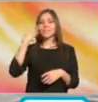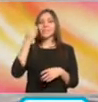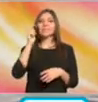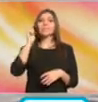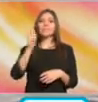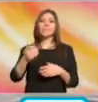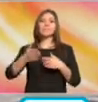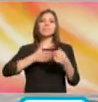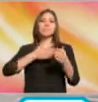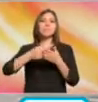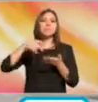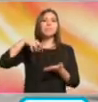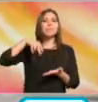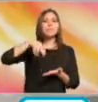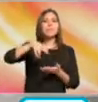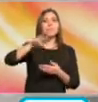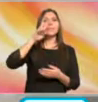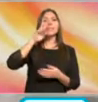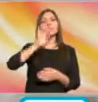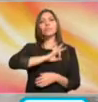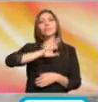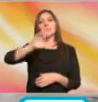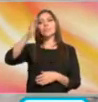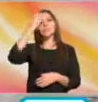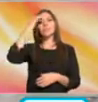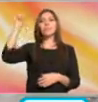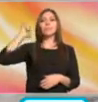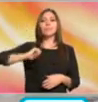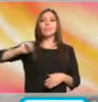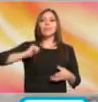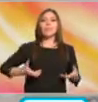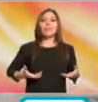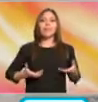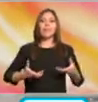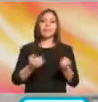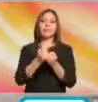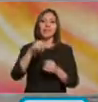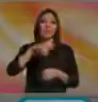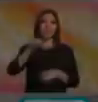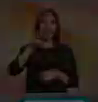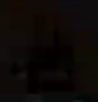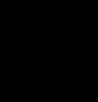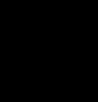caminar y reconocer las antiguas calles como San Jerónimo.